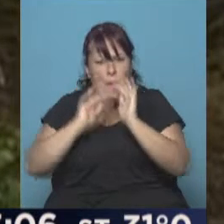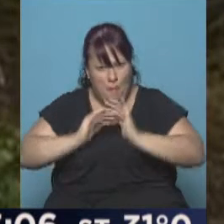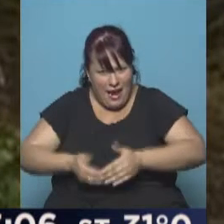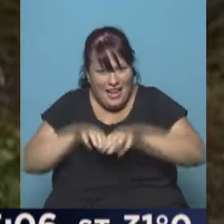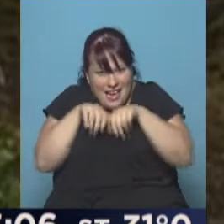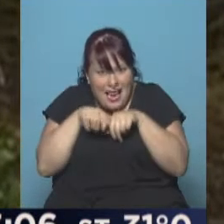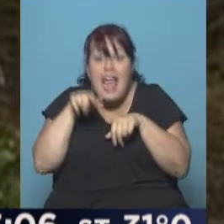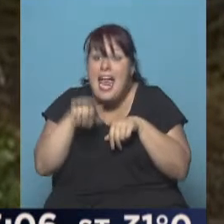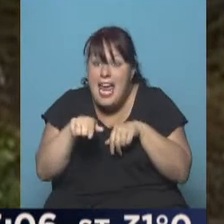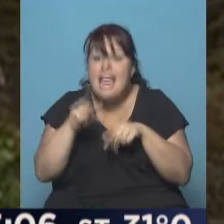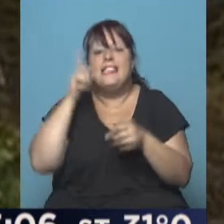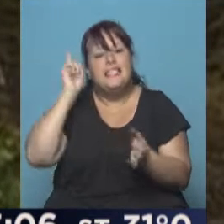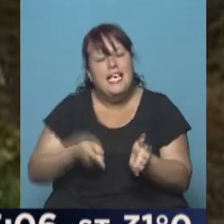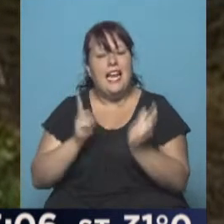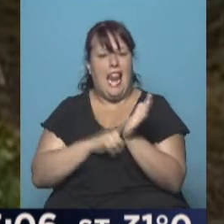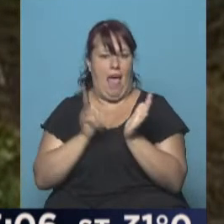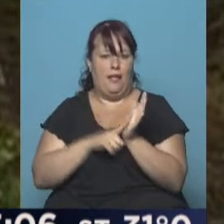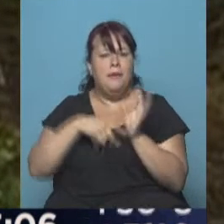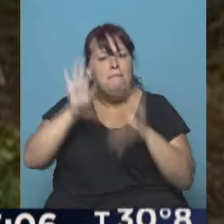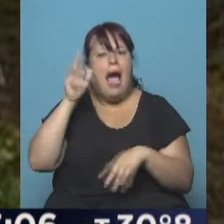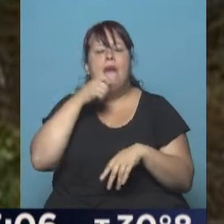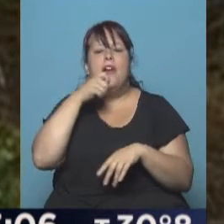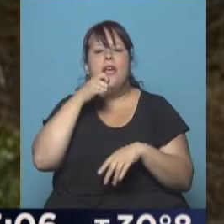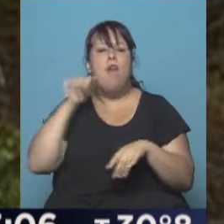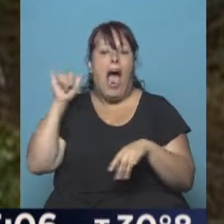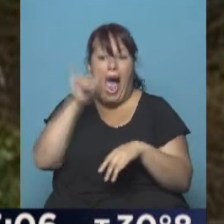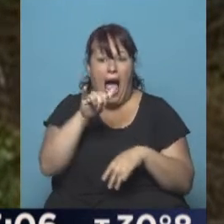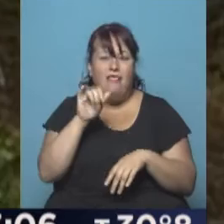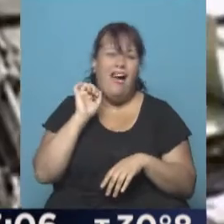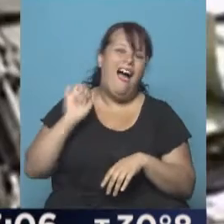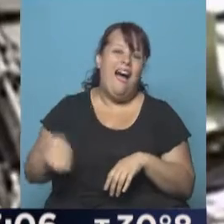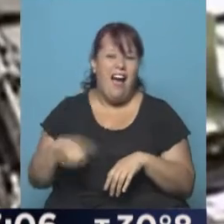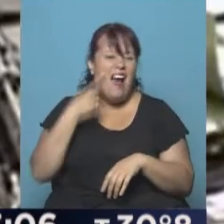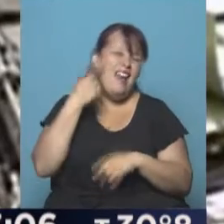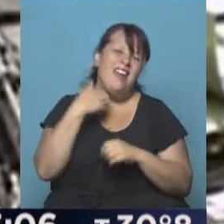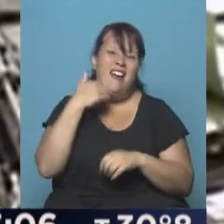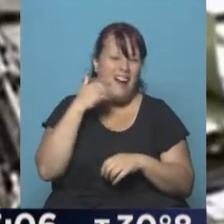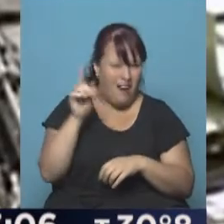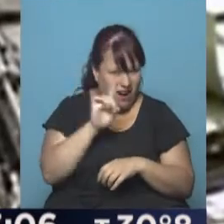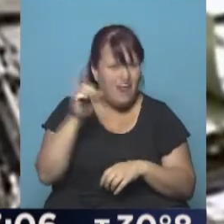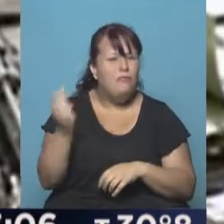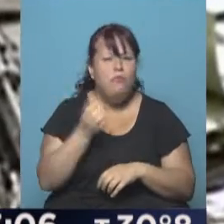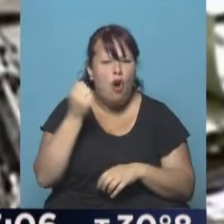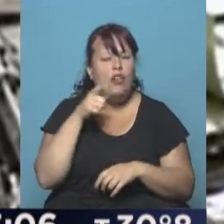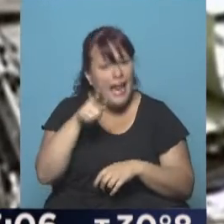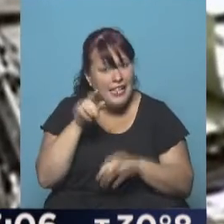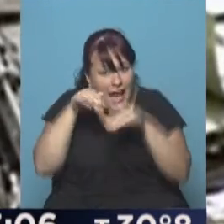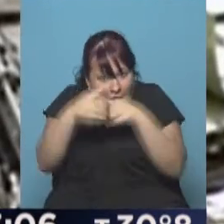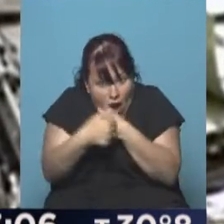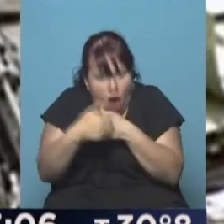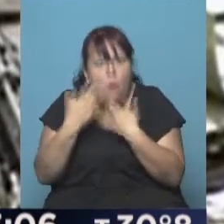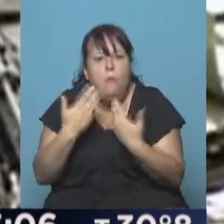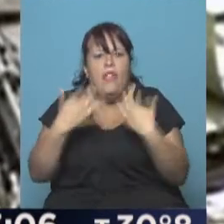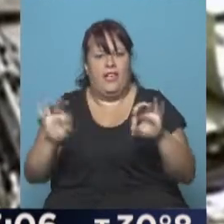salvar su vida. Dicen que esa posición que normalmente cuando vamos en el avión y no le prestamos mucha atención, aparentemente eso